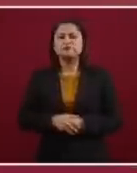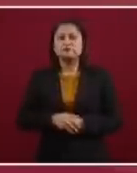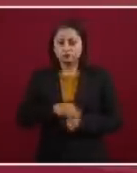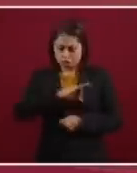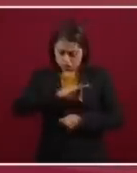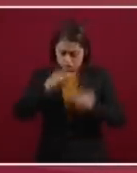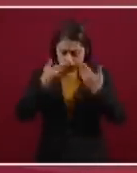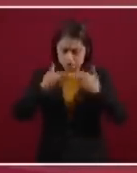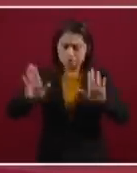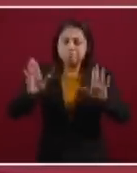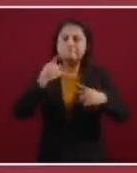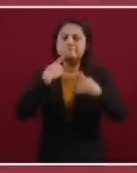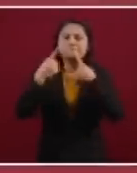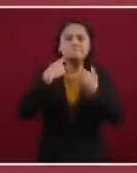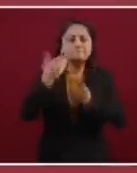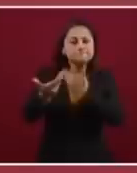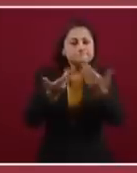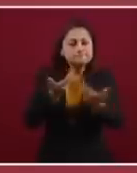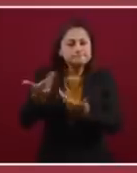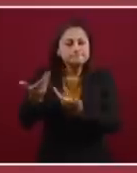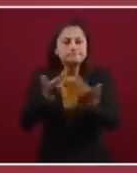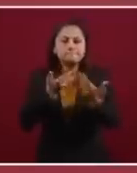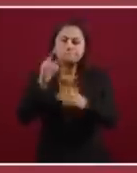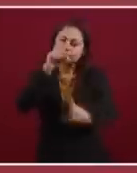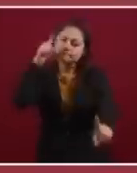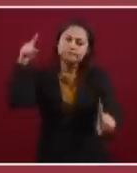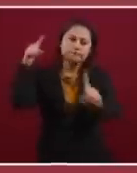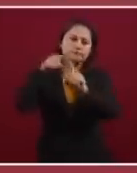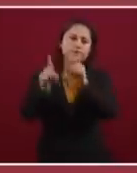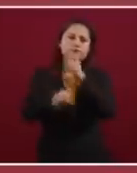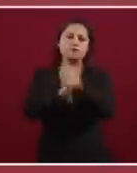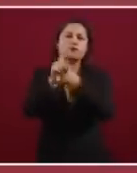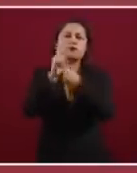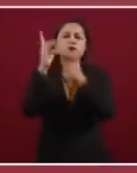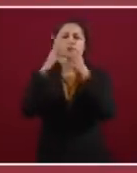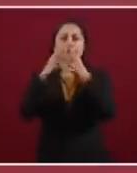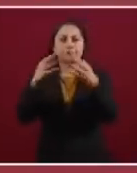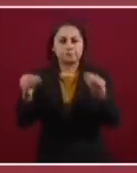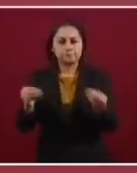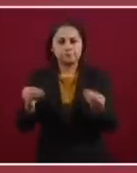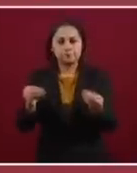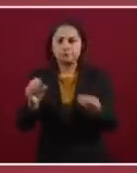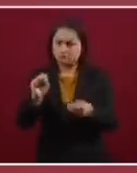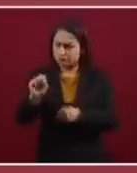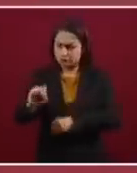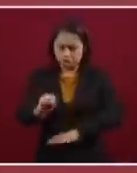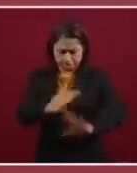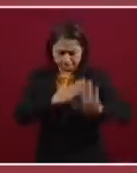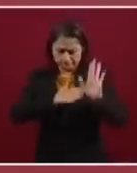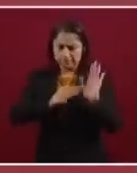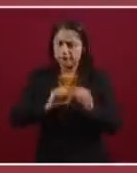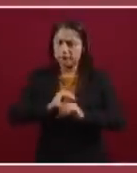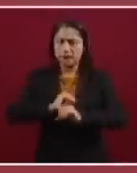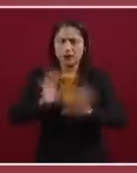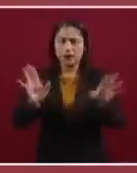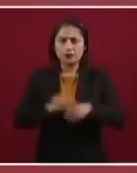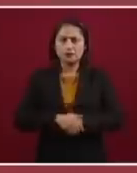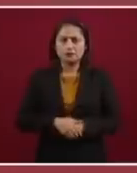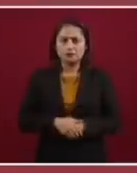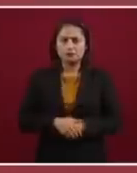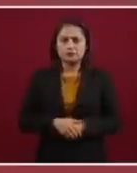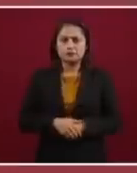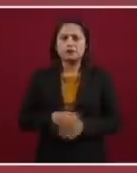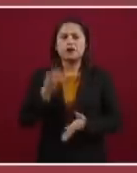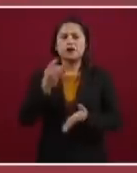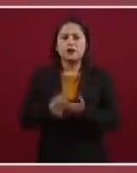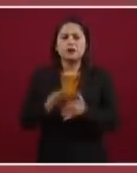dialogar y de solución al problema diálogo con compromiso no nada más para